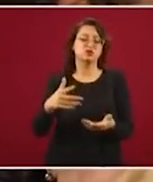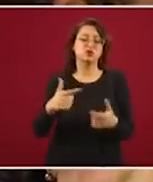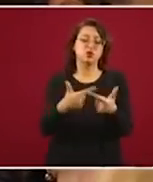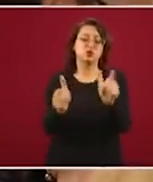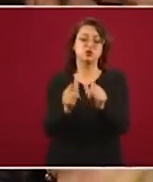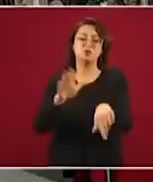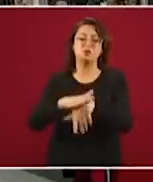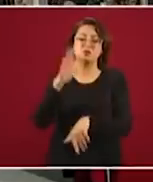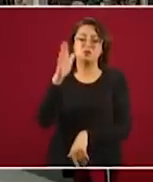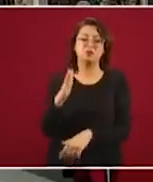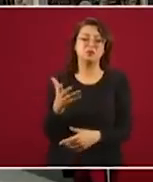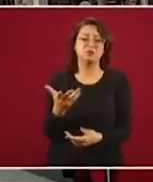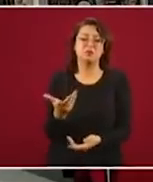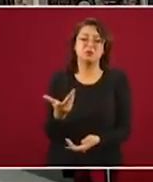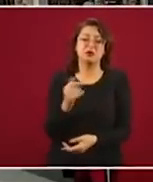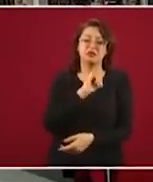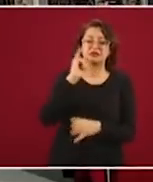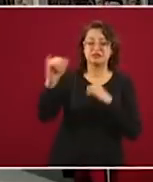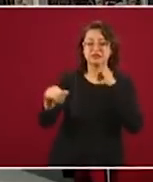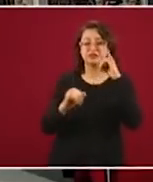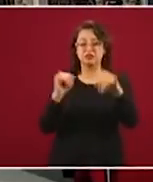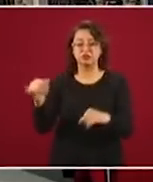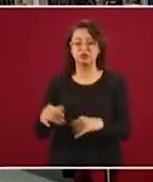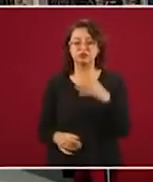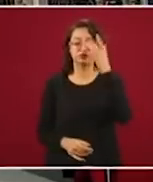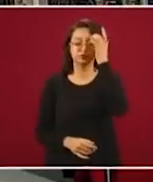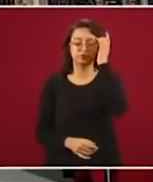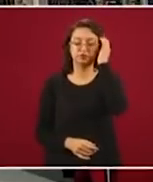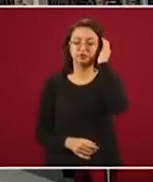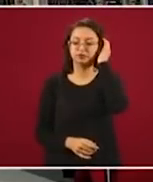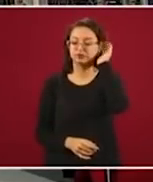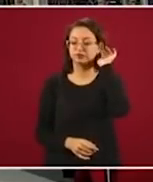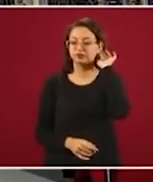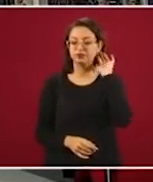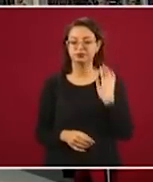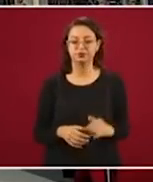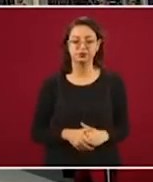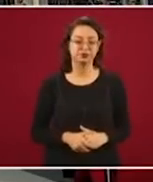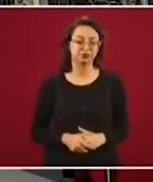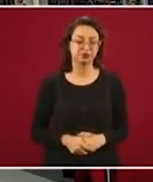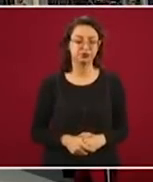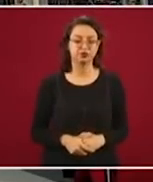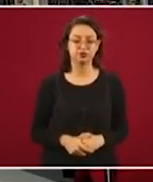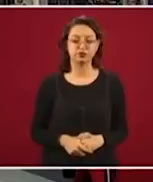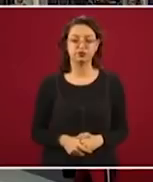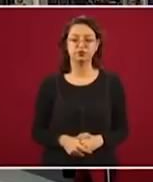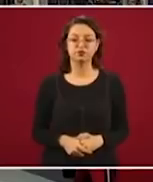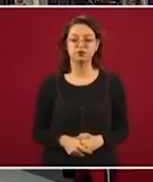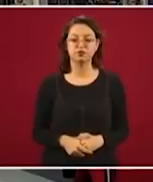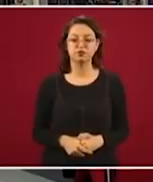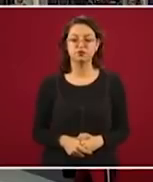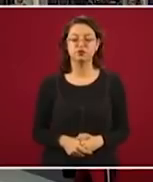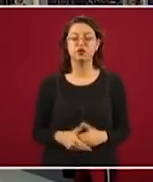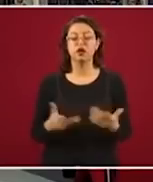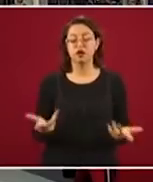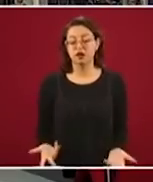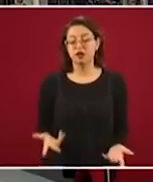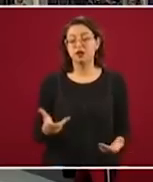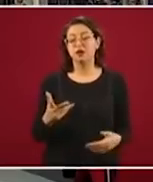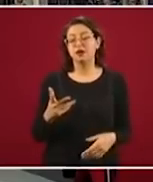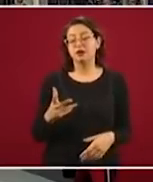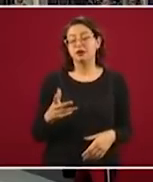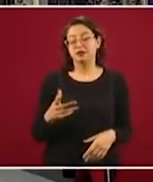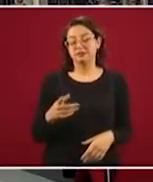bueno, de la población? Empiezo por eso, ¿no? Decirles a los que viven en